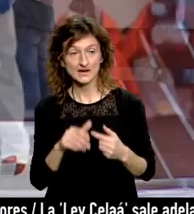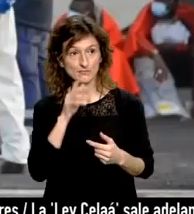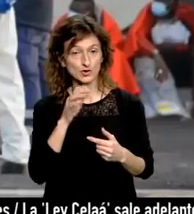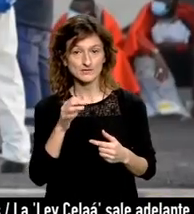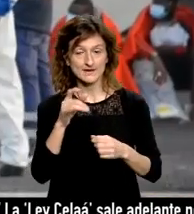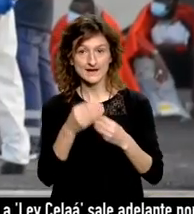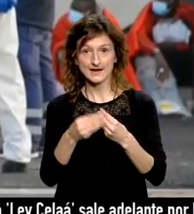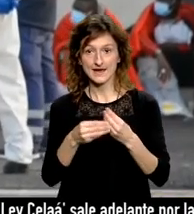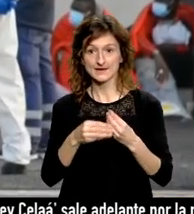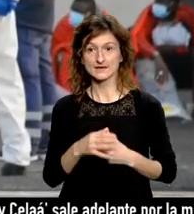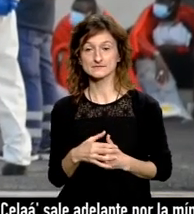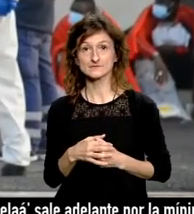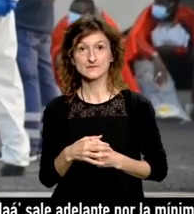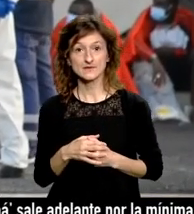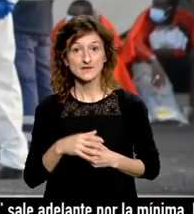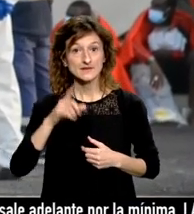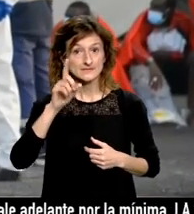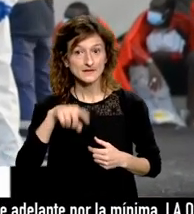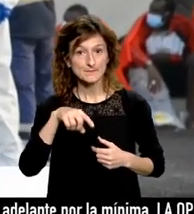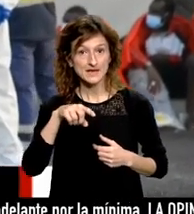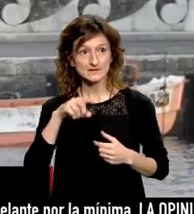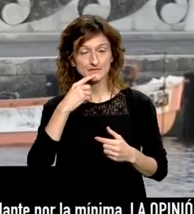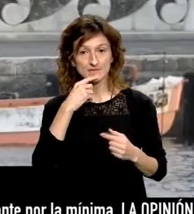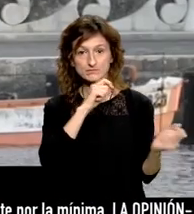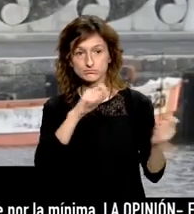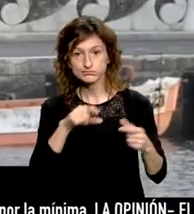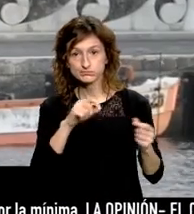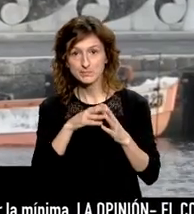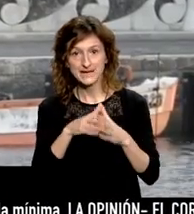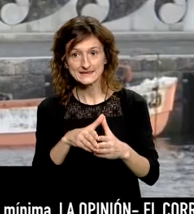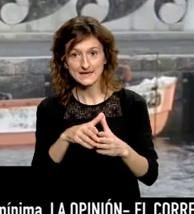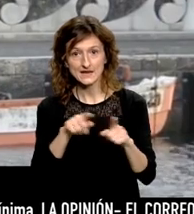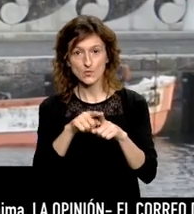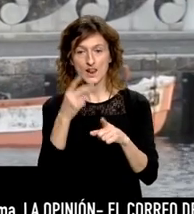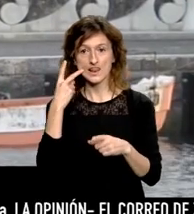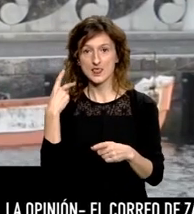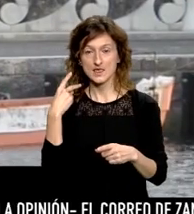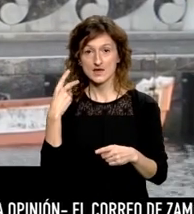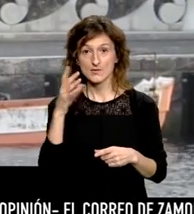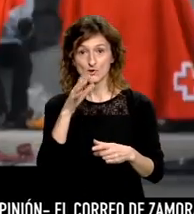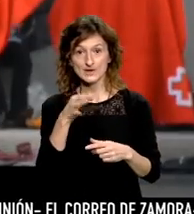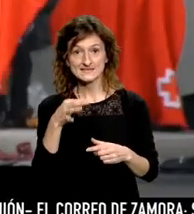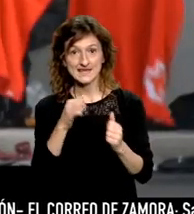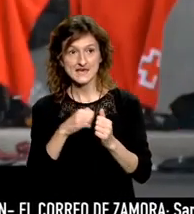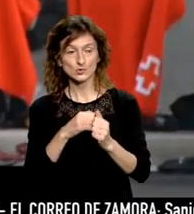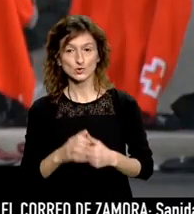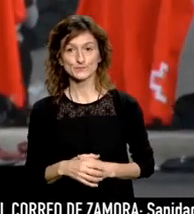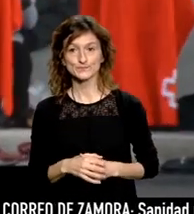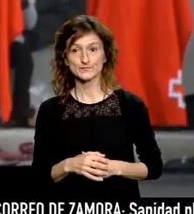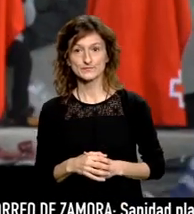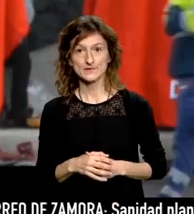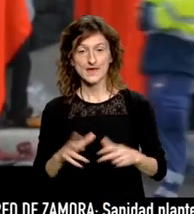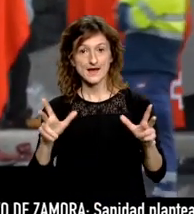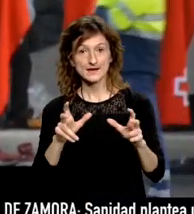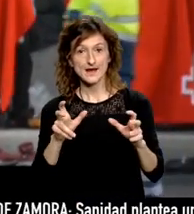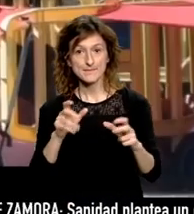sufren las Islas Canarias. Mientras, el archipiélago sigue recibiendo más pateras como esta que ha llegado a la isla del Hierro. Más grave